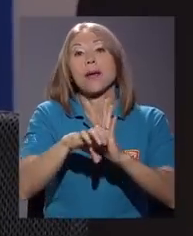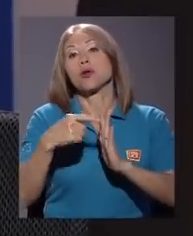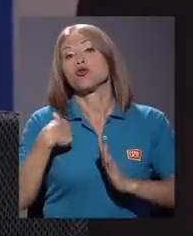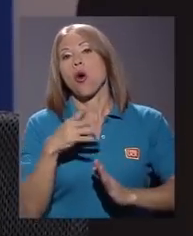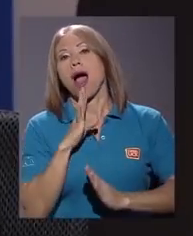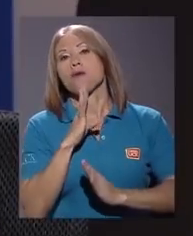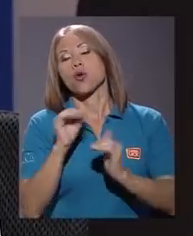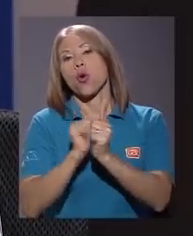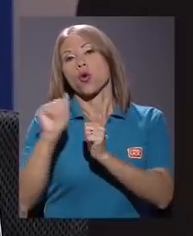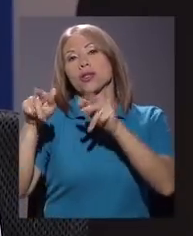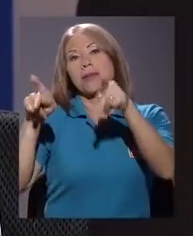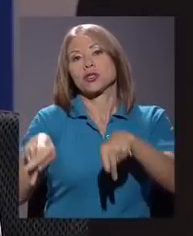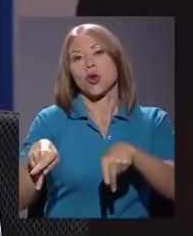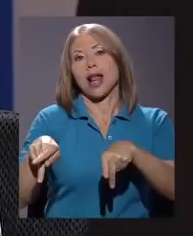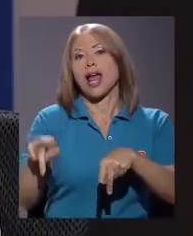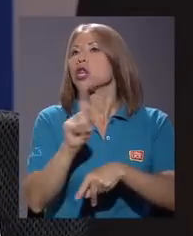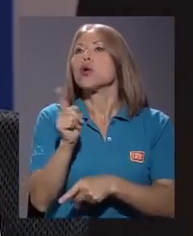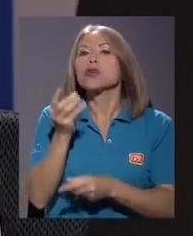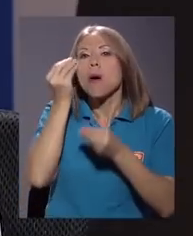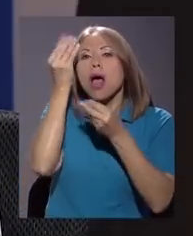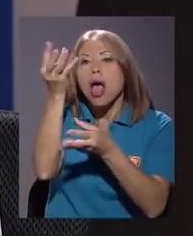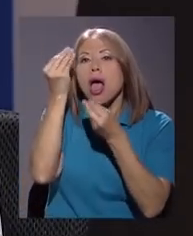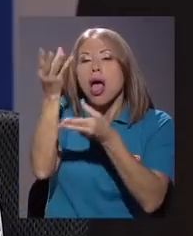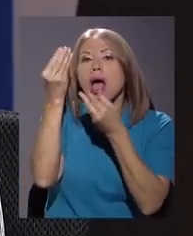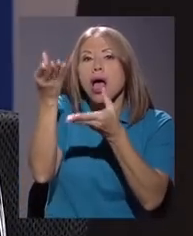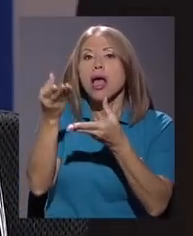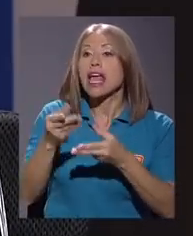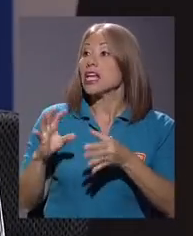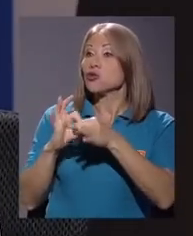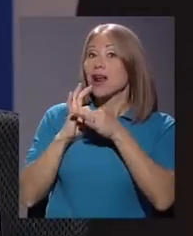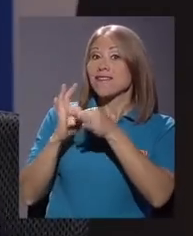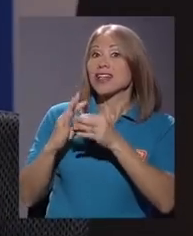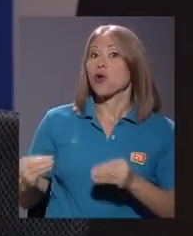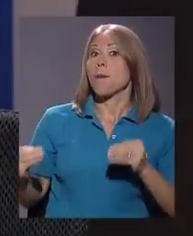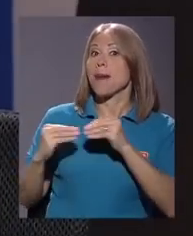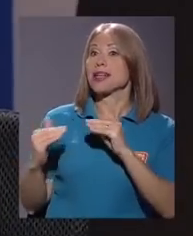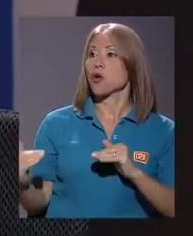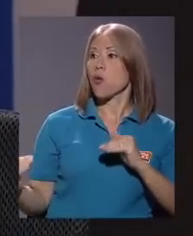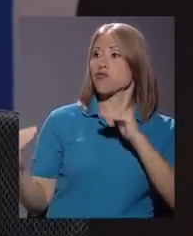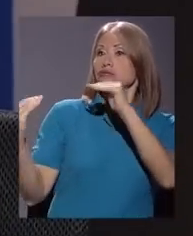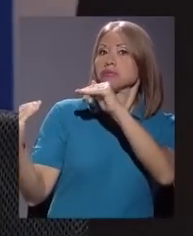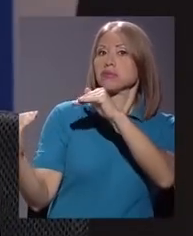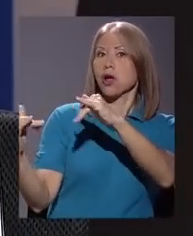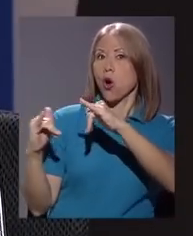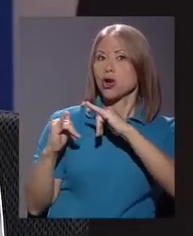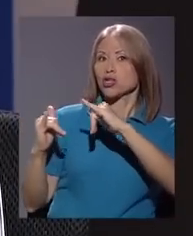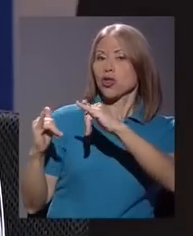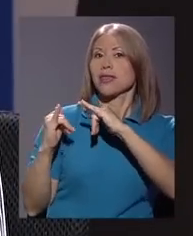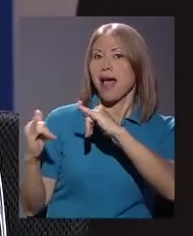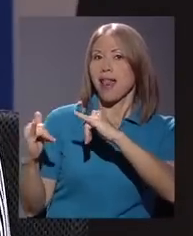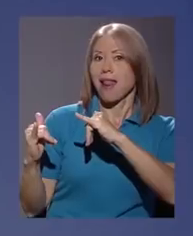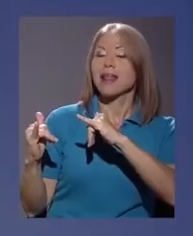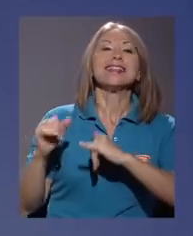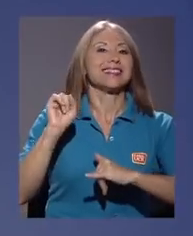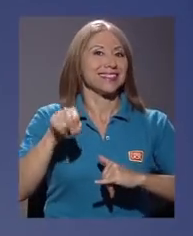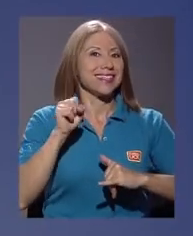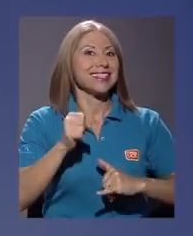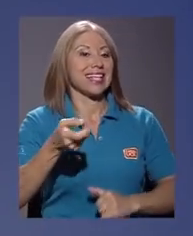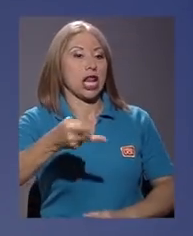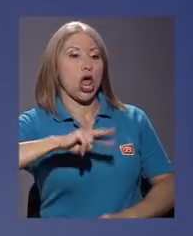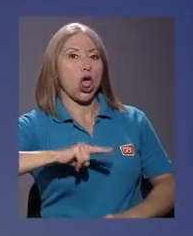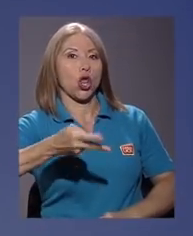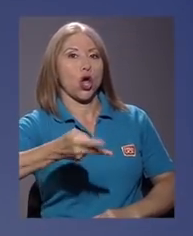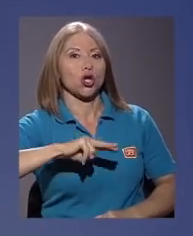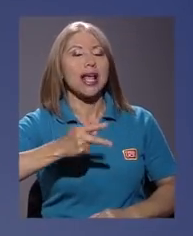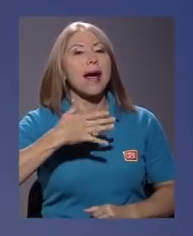simplemente tirar información es una relación más horizontal e interactiva exacto y de dos vías verdad O sea yo a mí me interesa muchísimo que que